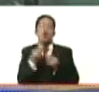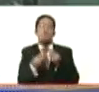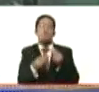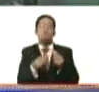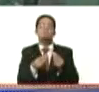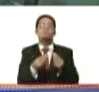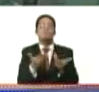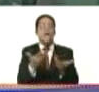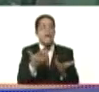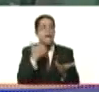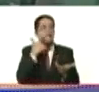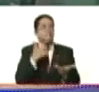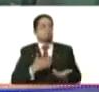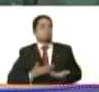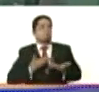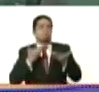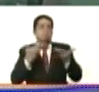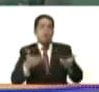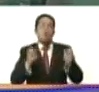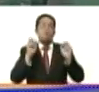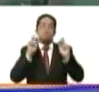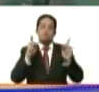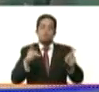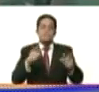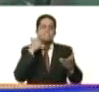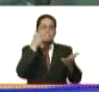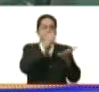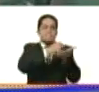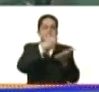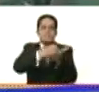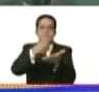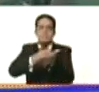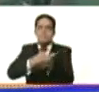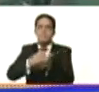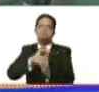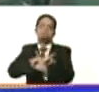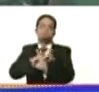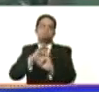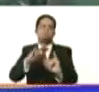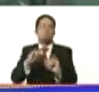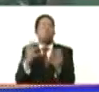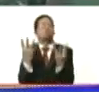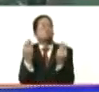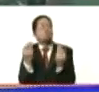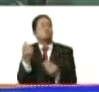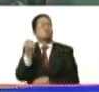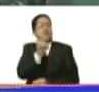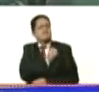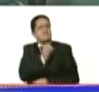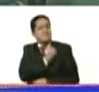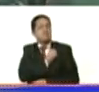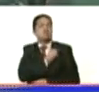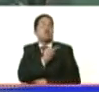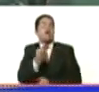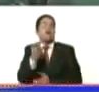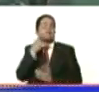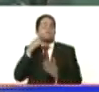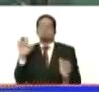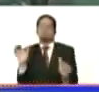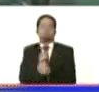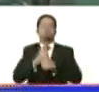oportunidad. Y así se logró. Después de mucho sacrificio, después de mucho